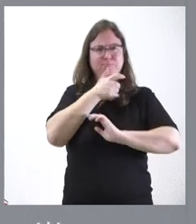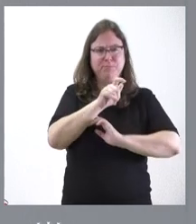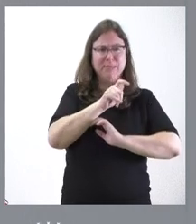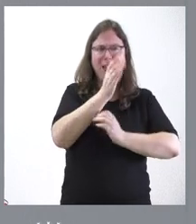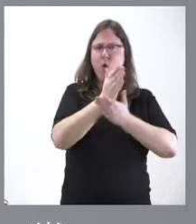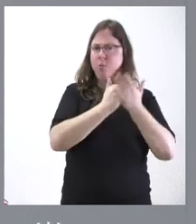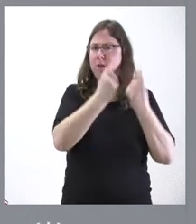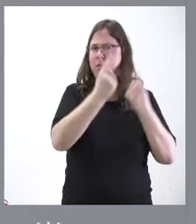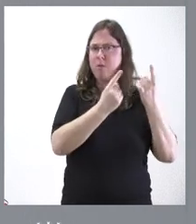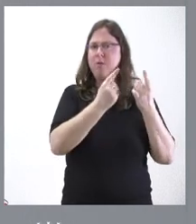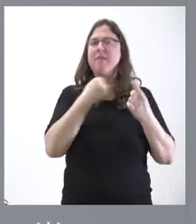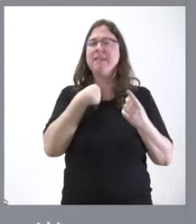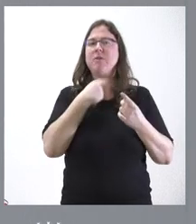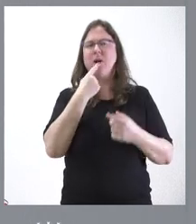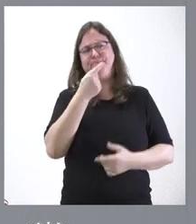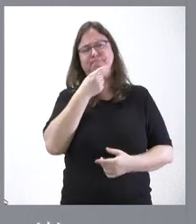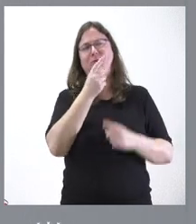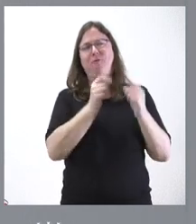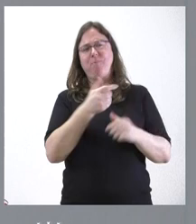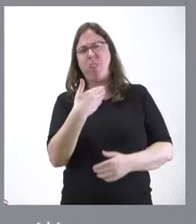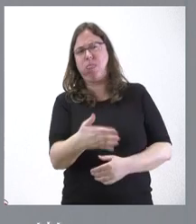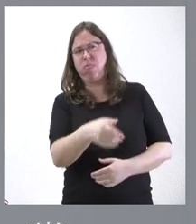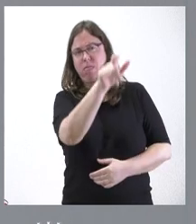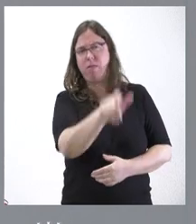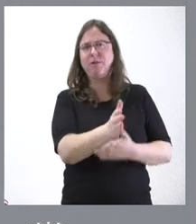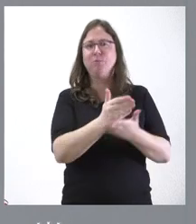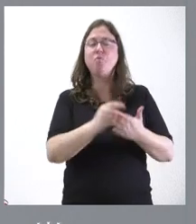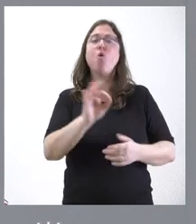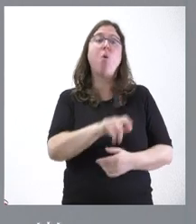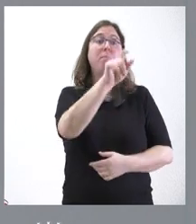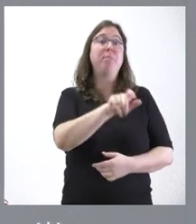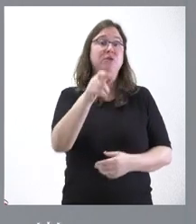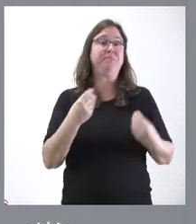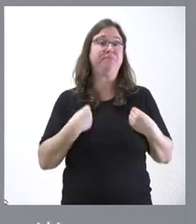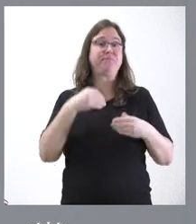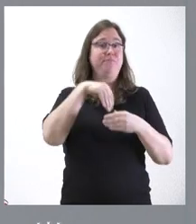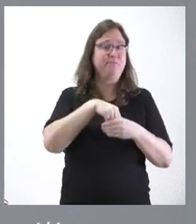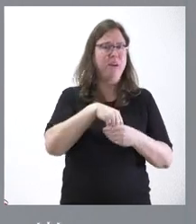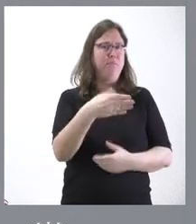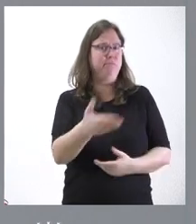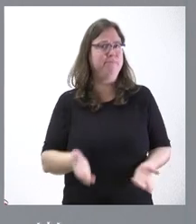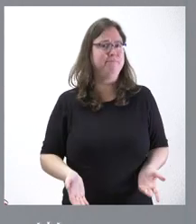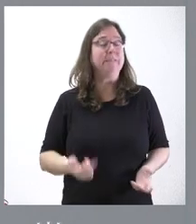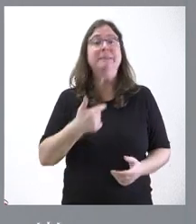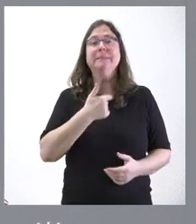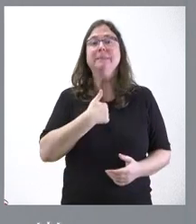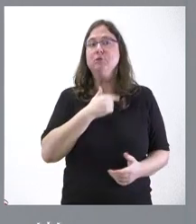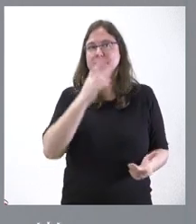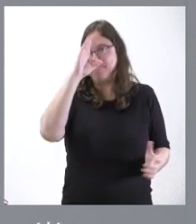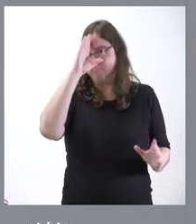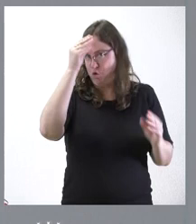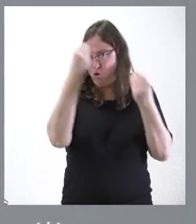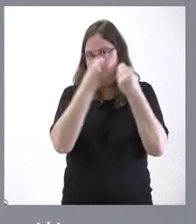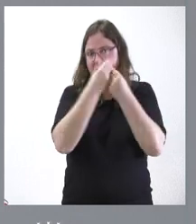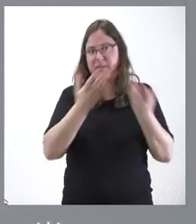autónomas y se hacen con un criterio peyorativo hacia esa comunidad Autónoma o hacia las personas que iven en esa comunidad Autónoma Yo es que no lo puedo ni concebir hoy